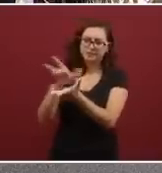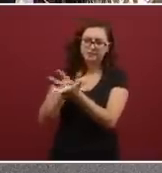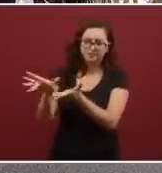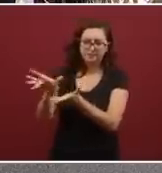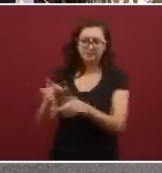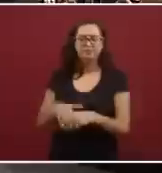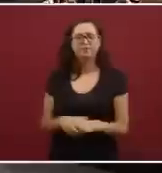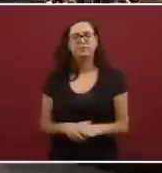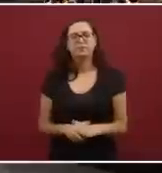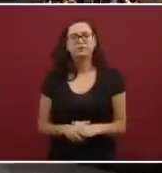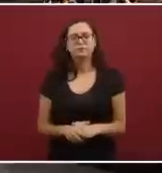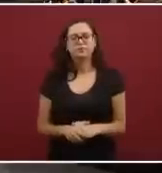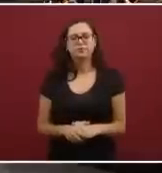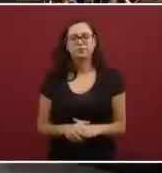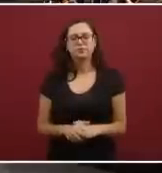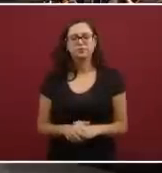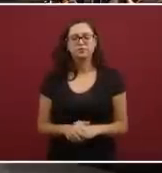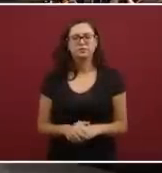Y